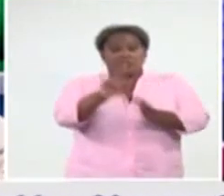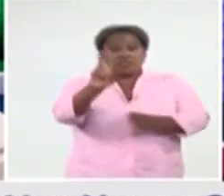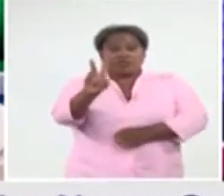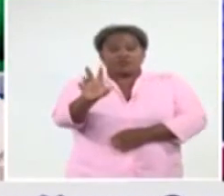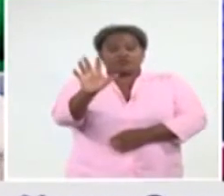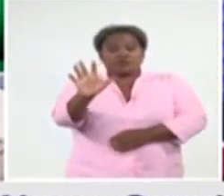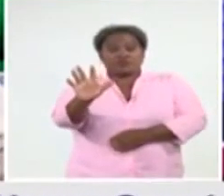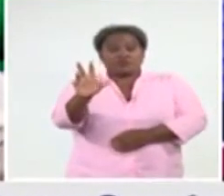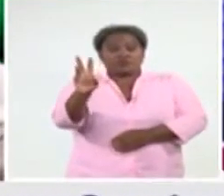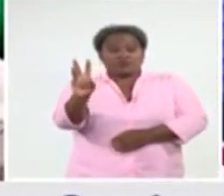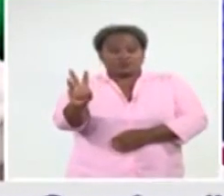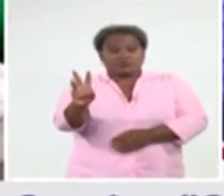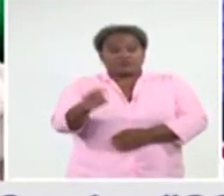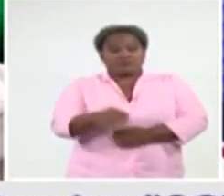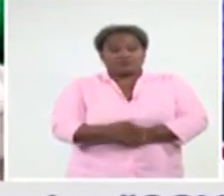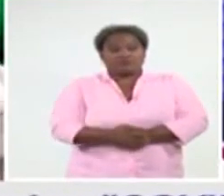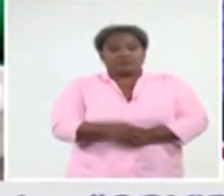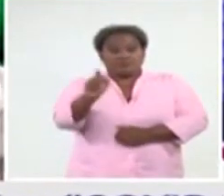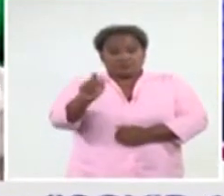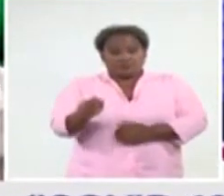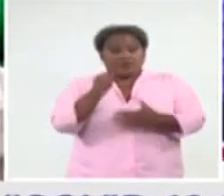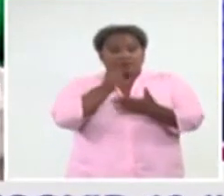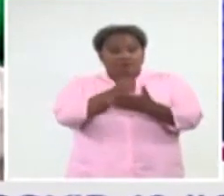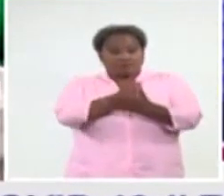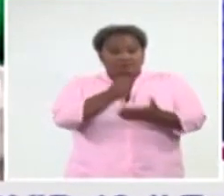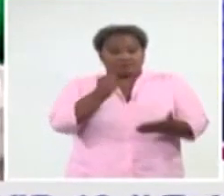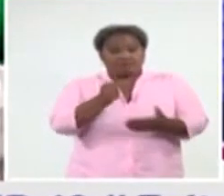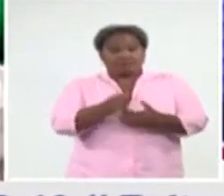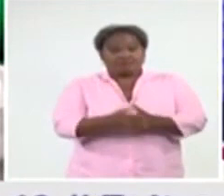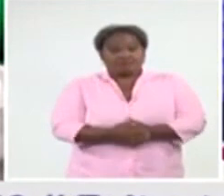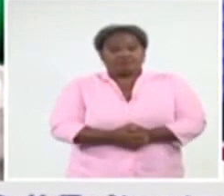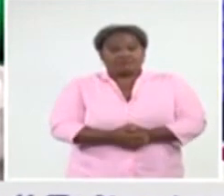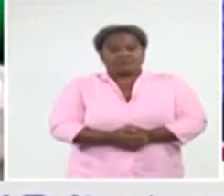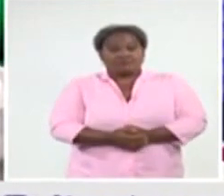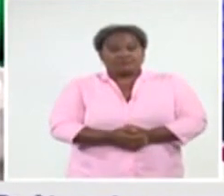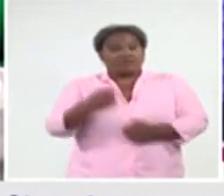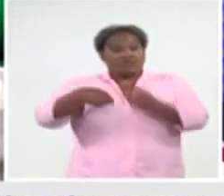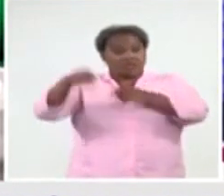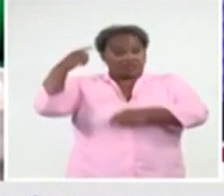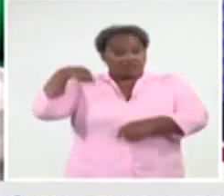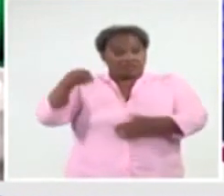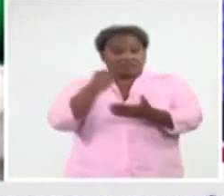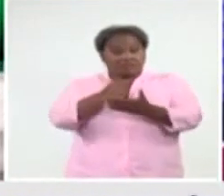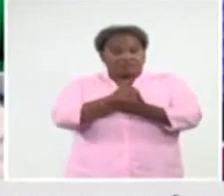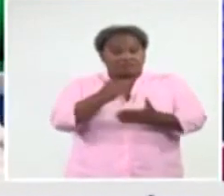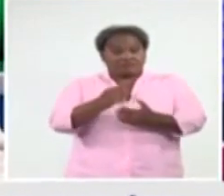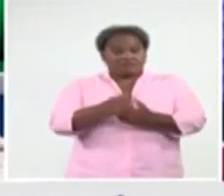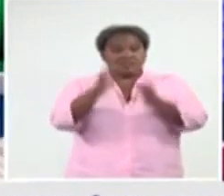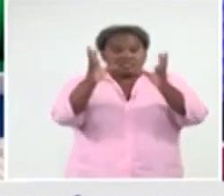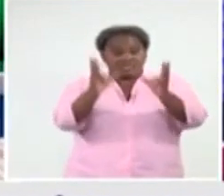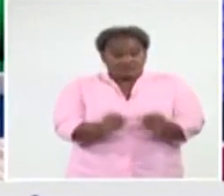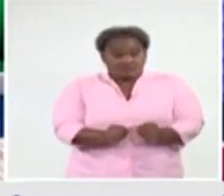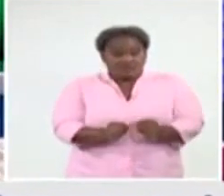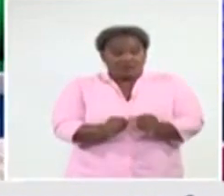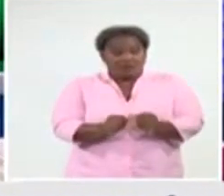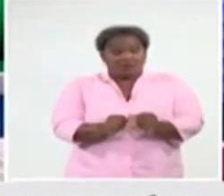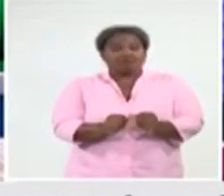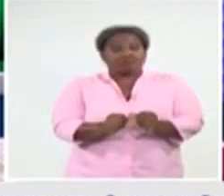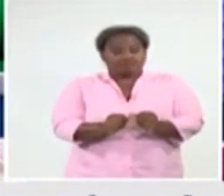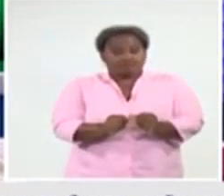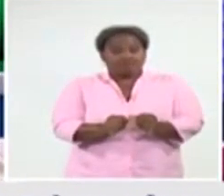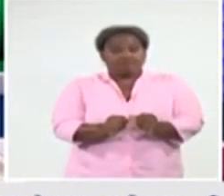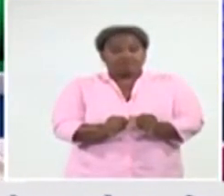594.253 casos diagnosticados que se diagnosticaron ayer, ya la cifra total, y si